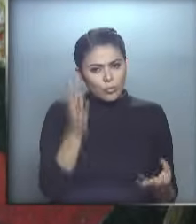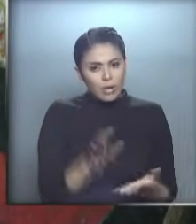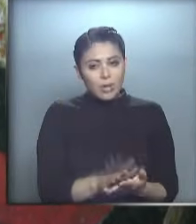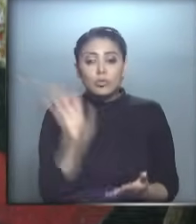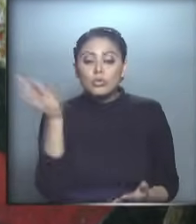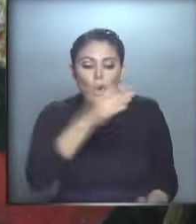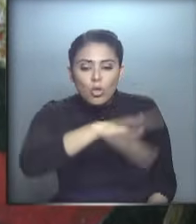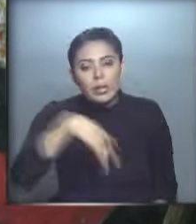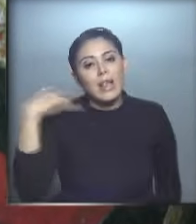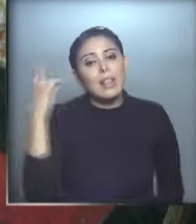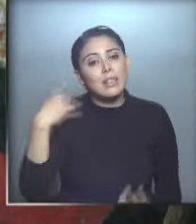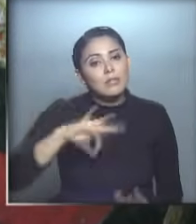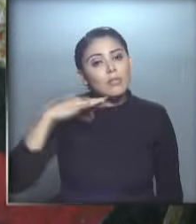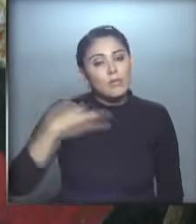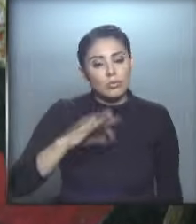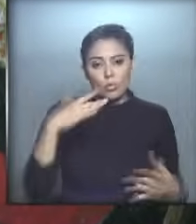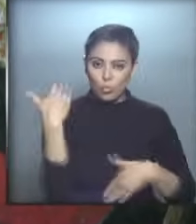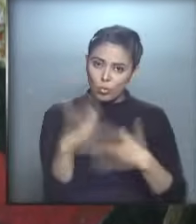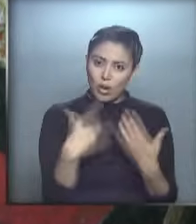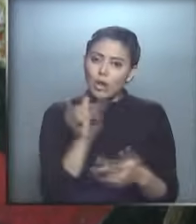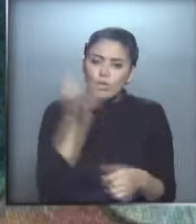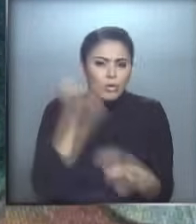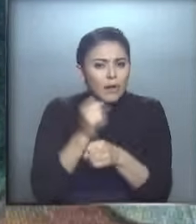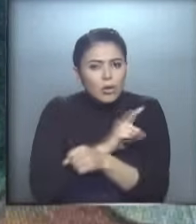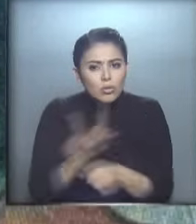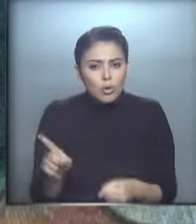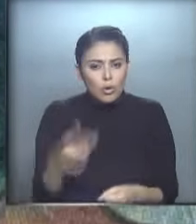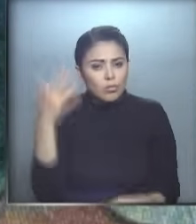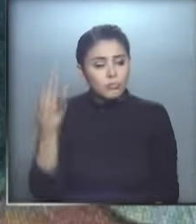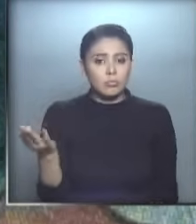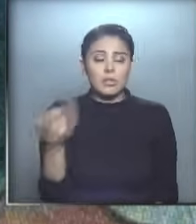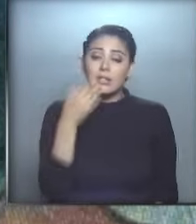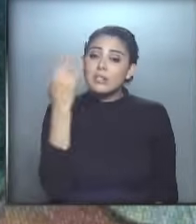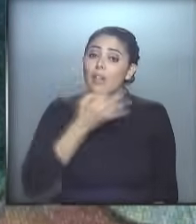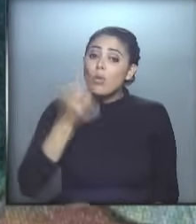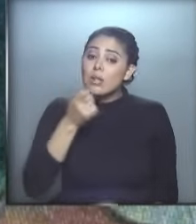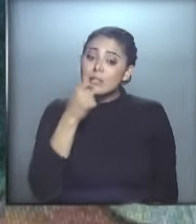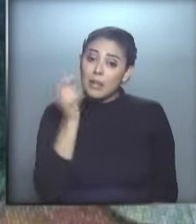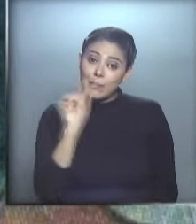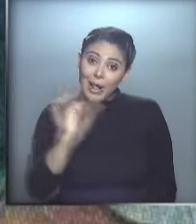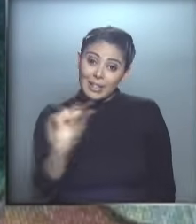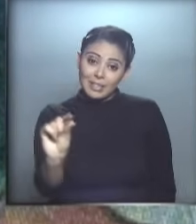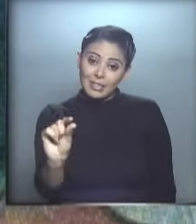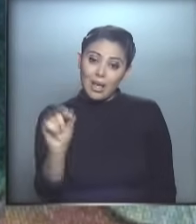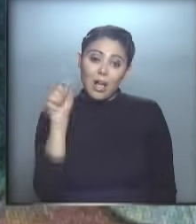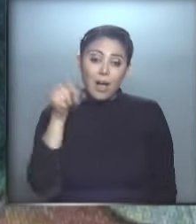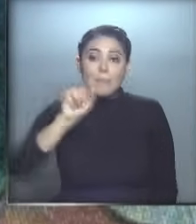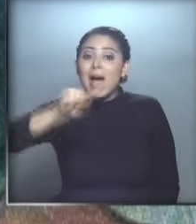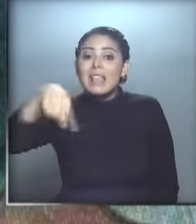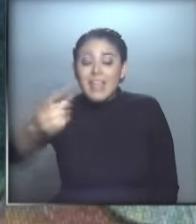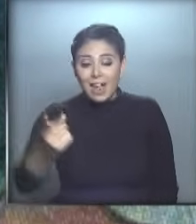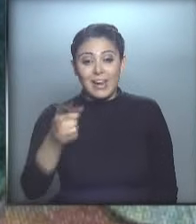Los niños deben jugar y no trabajar. Seguramente, si se lo prestamos, haremos que